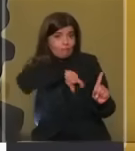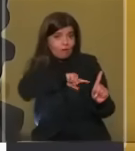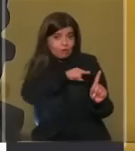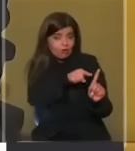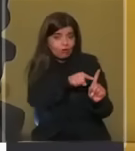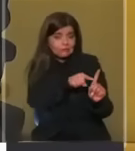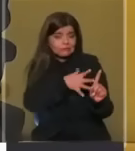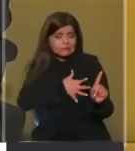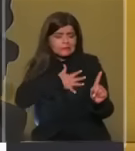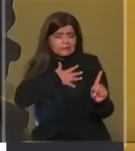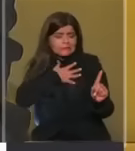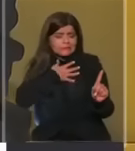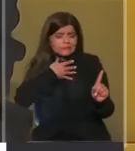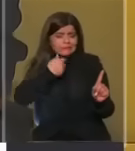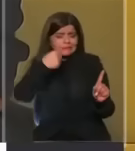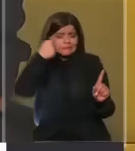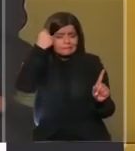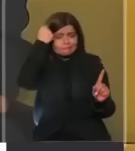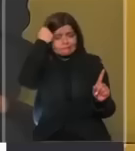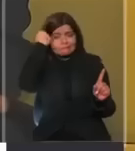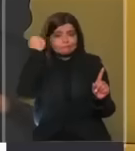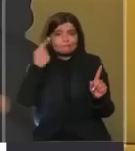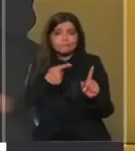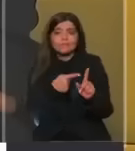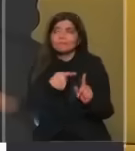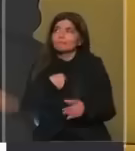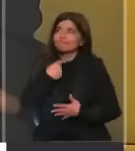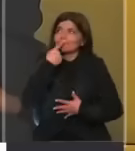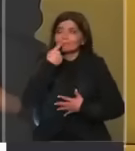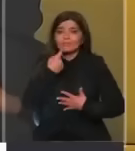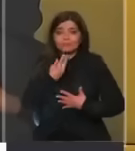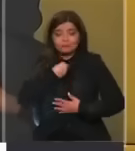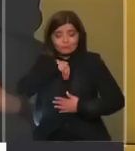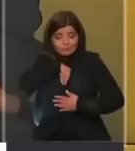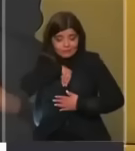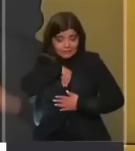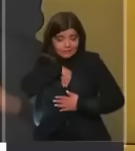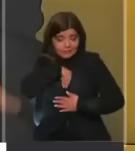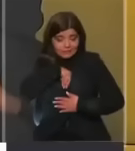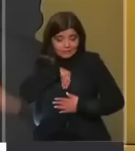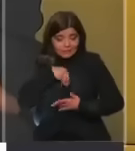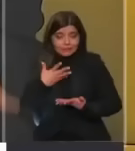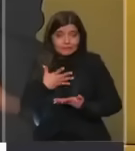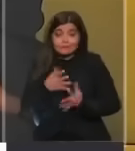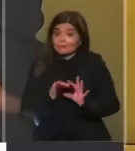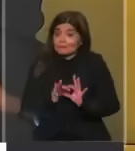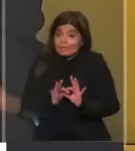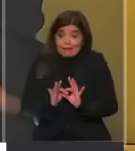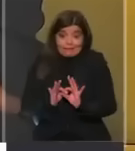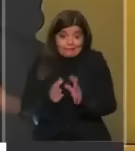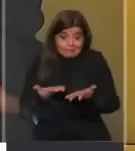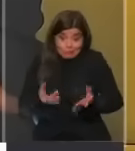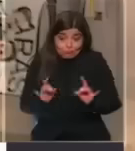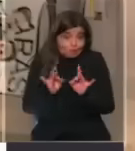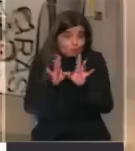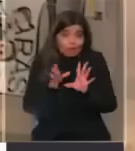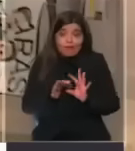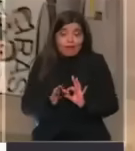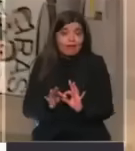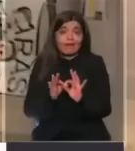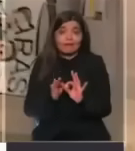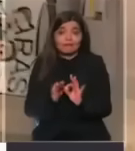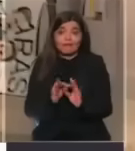absolutamente traumático. Uno se cuestiona todo y lo único que hace es agradecer también poder